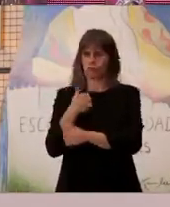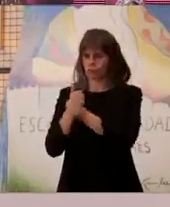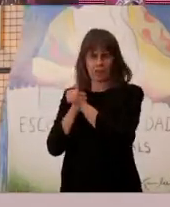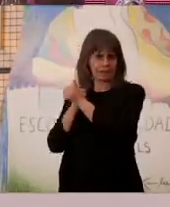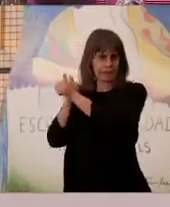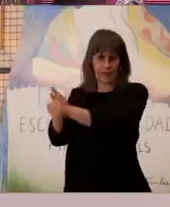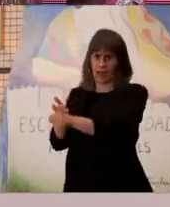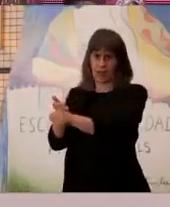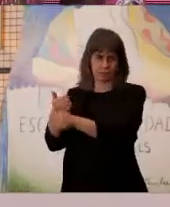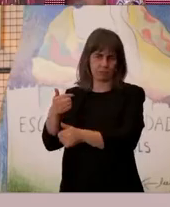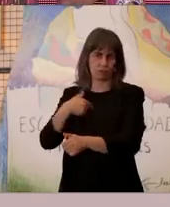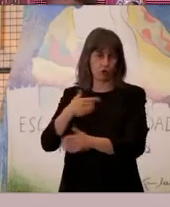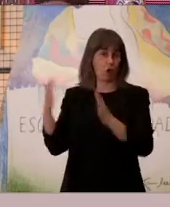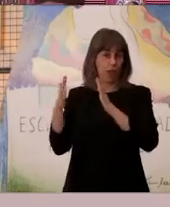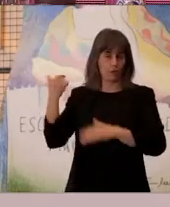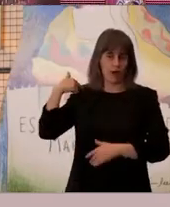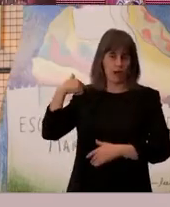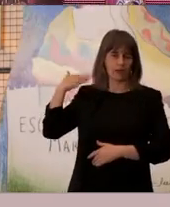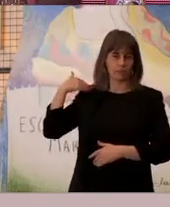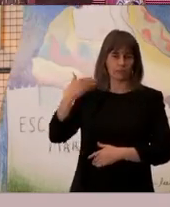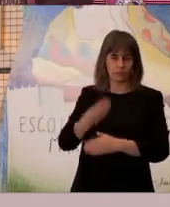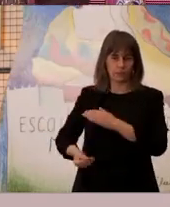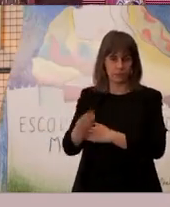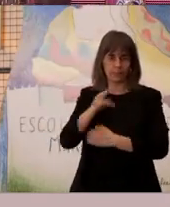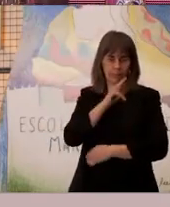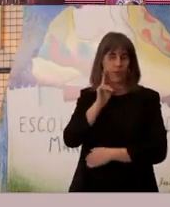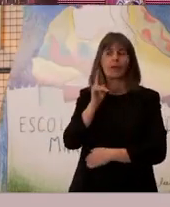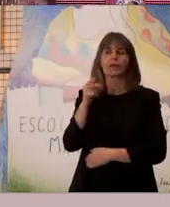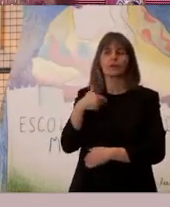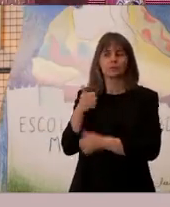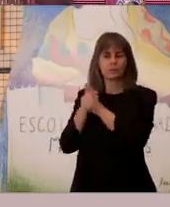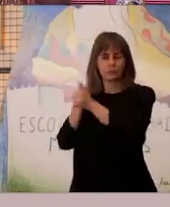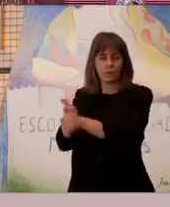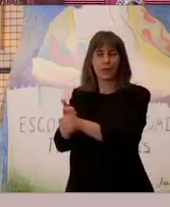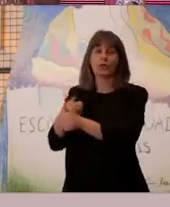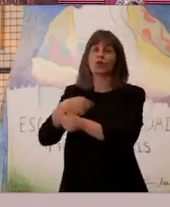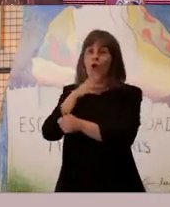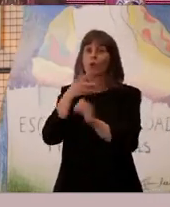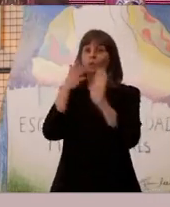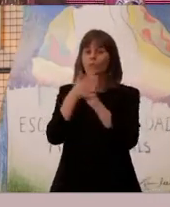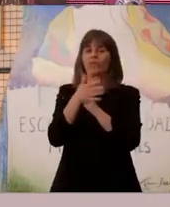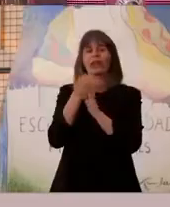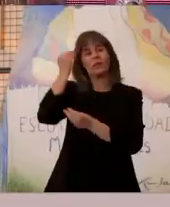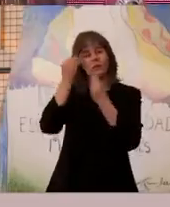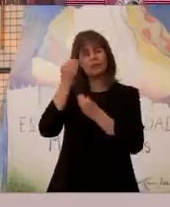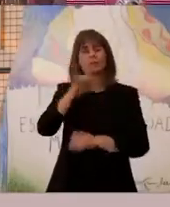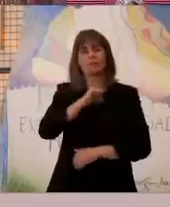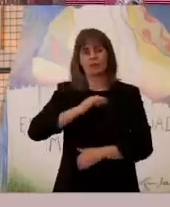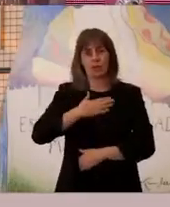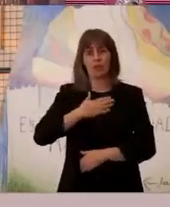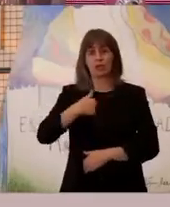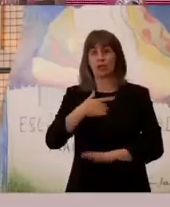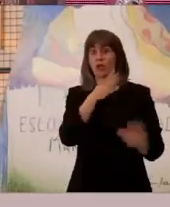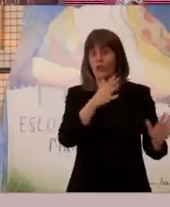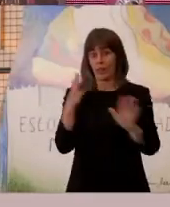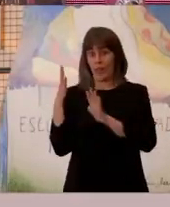cuando fui madre os voy a contar pues una pequeña reflexión personal que al final es una pequeña historia personal yo hace 10